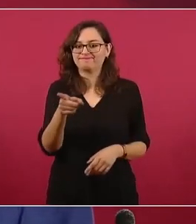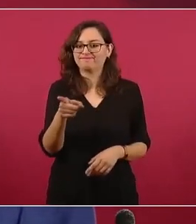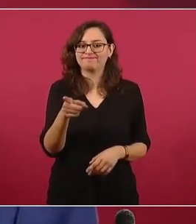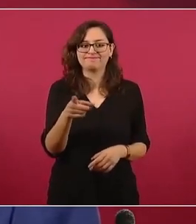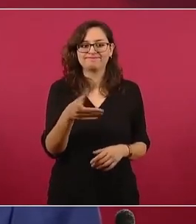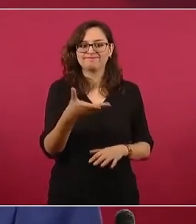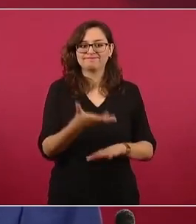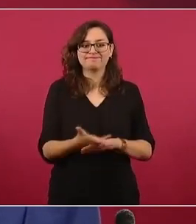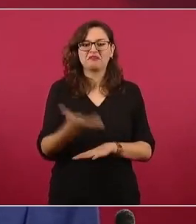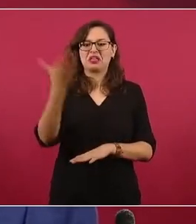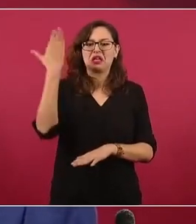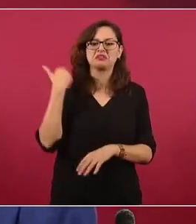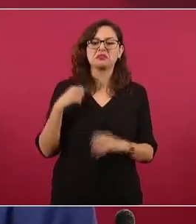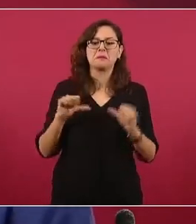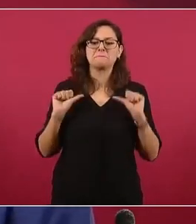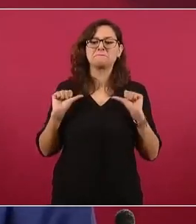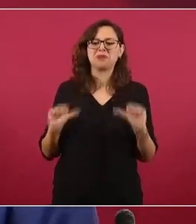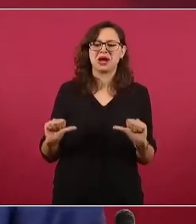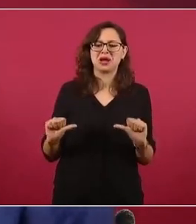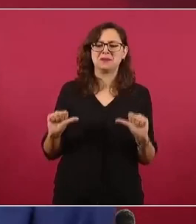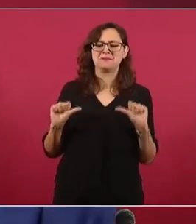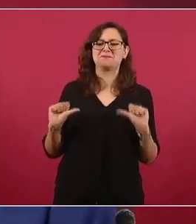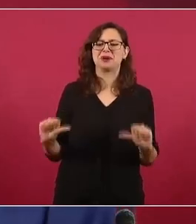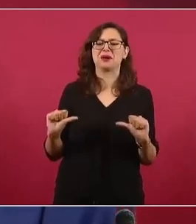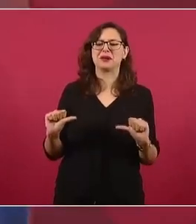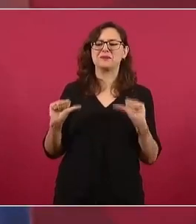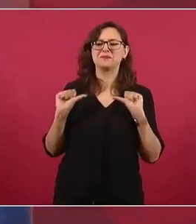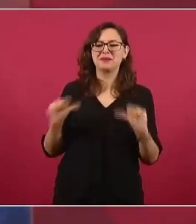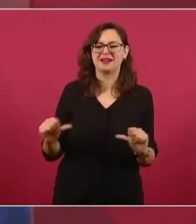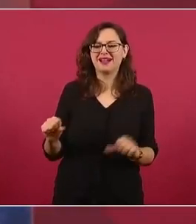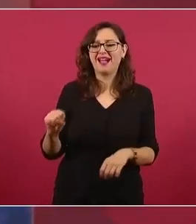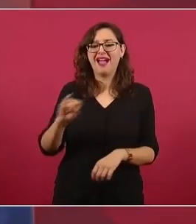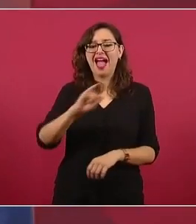tiempos, pero ni en sueños,